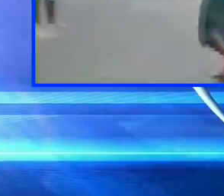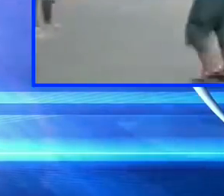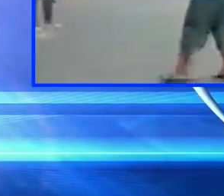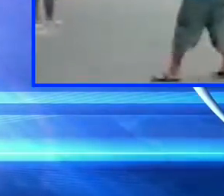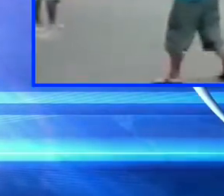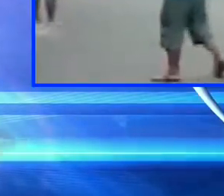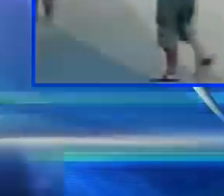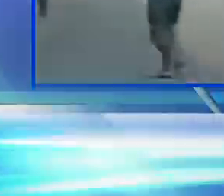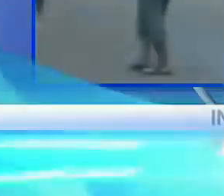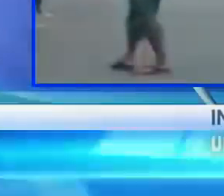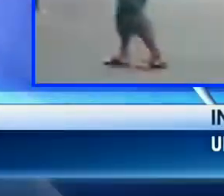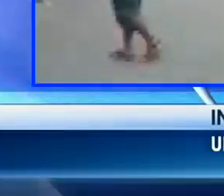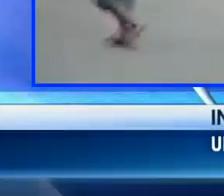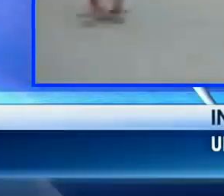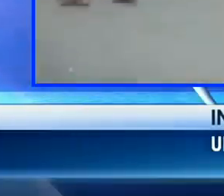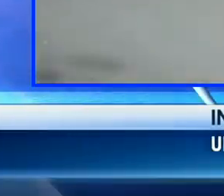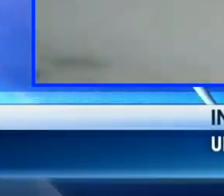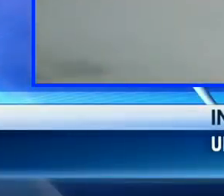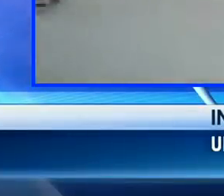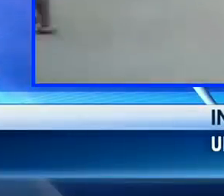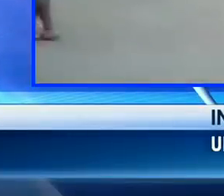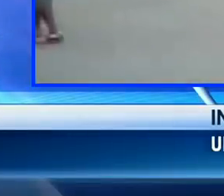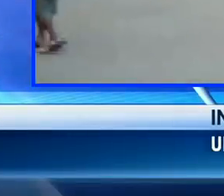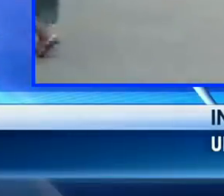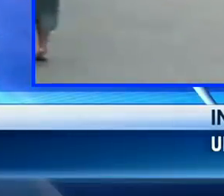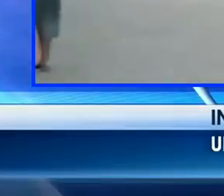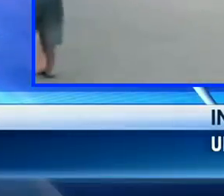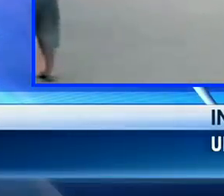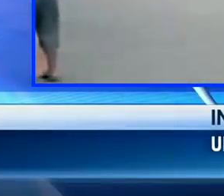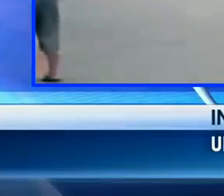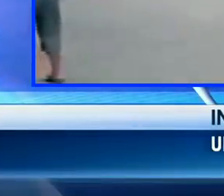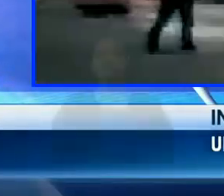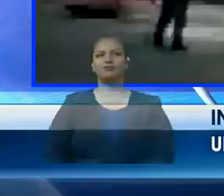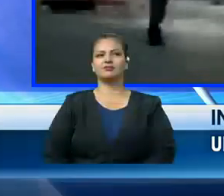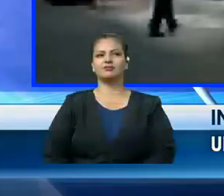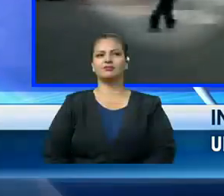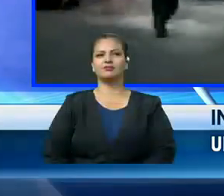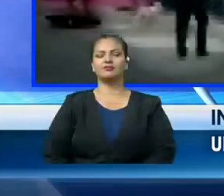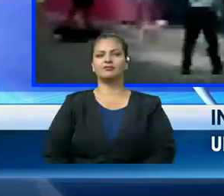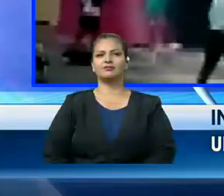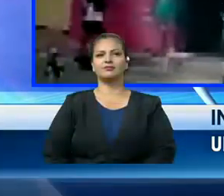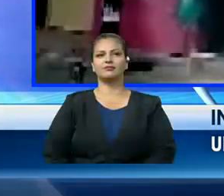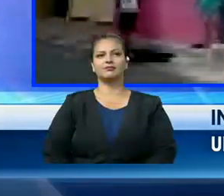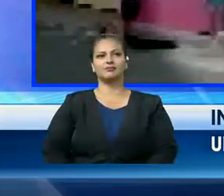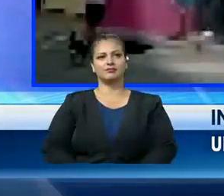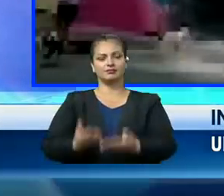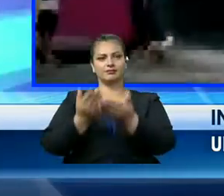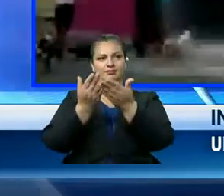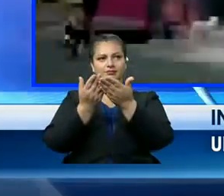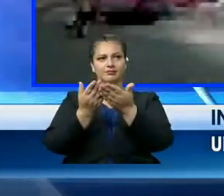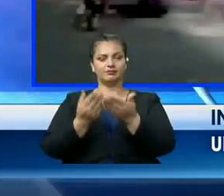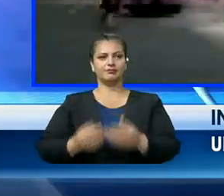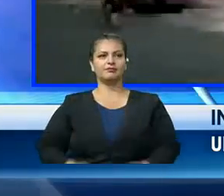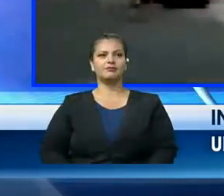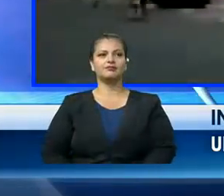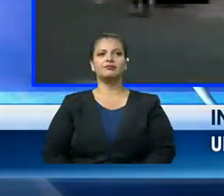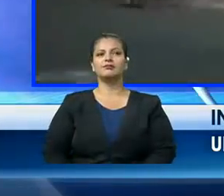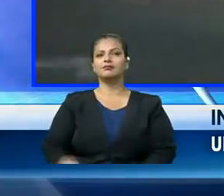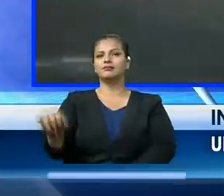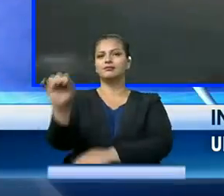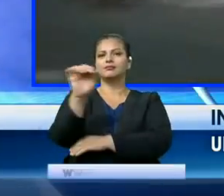de salud pública mientras que hacia nuestra hacia el lado izquierdo de sus pantallas podemos apreciar también el vehículo